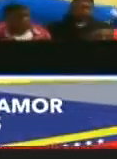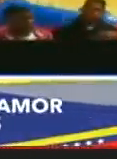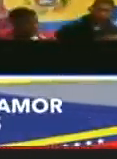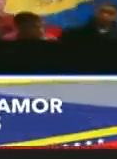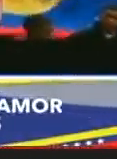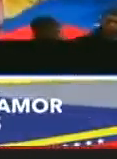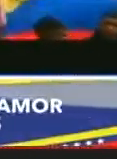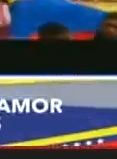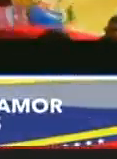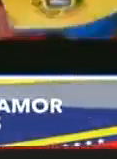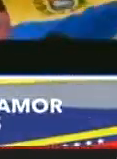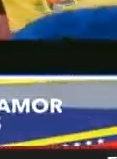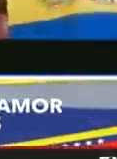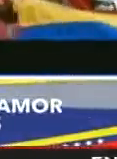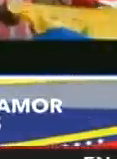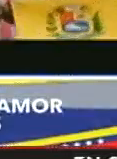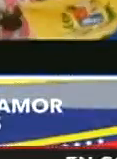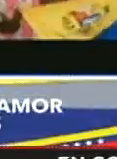diciembre,